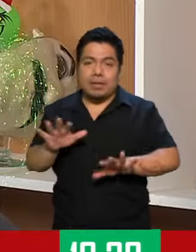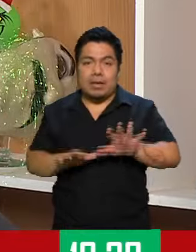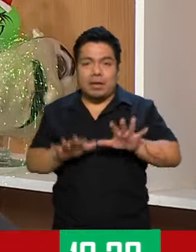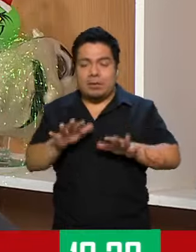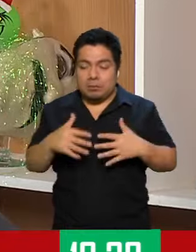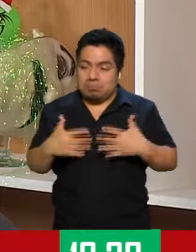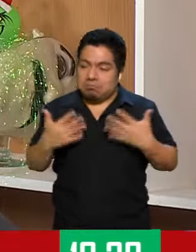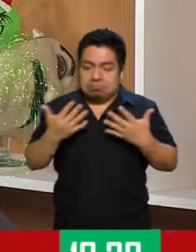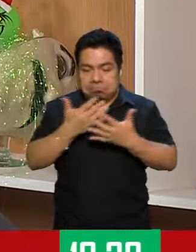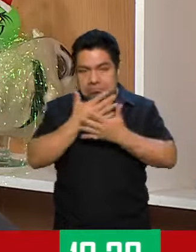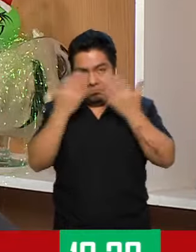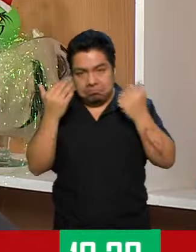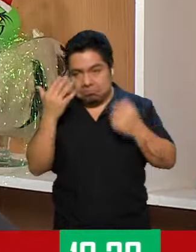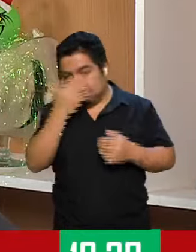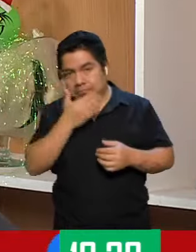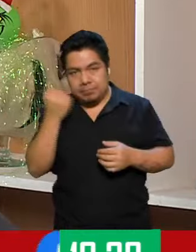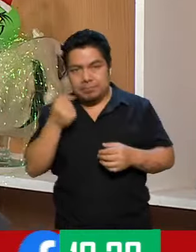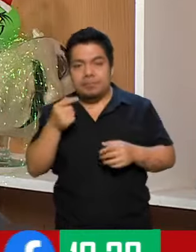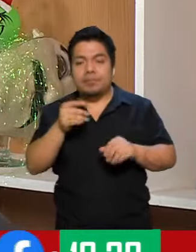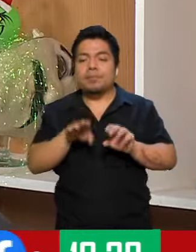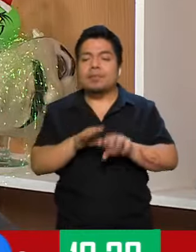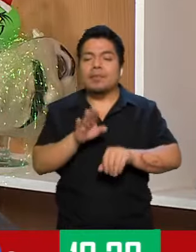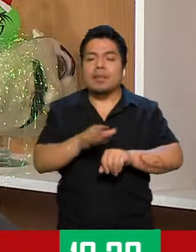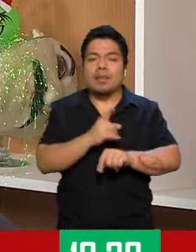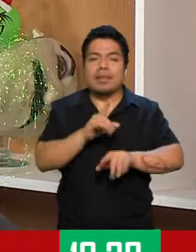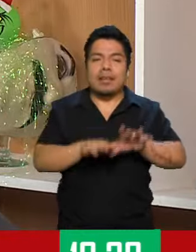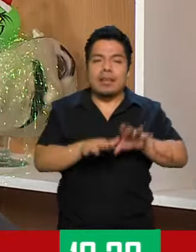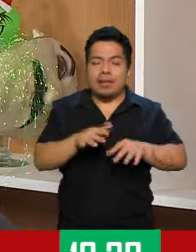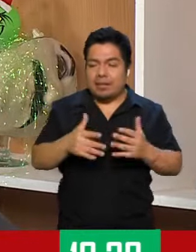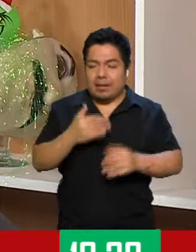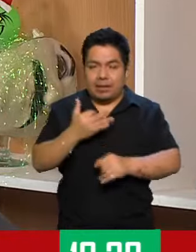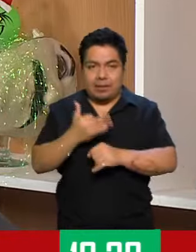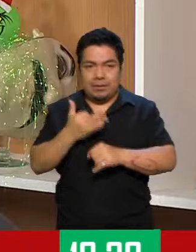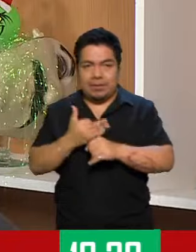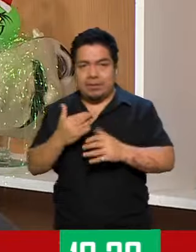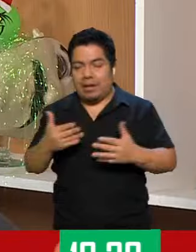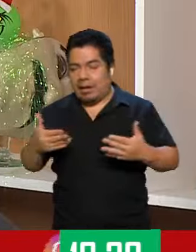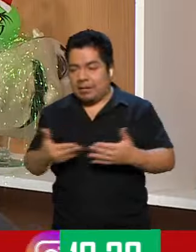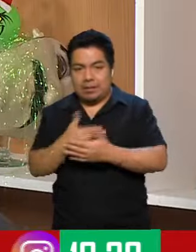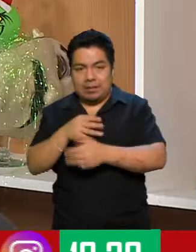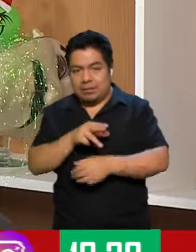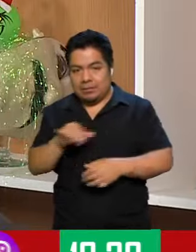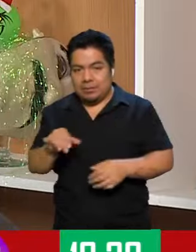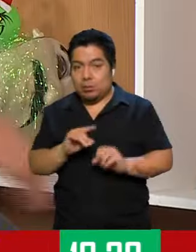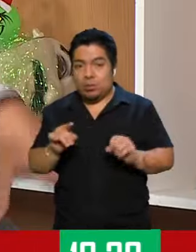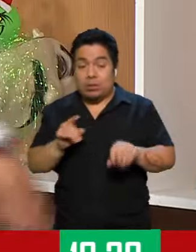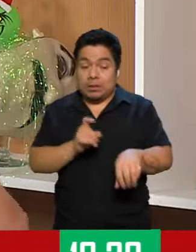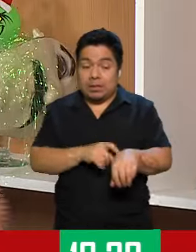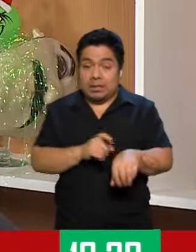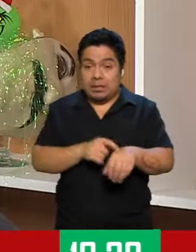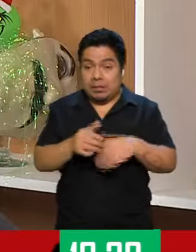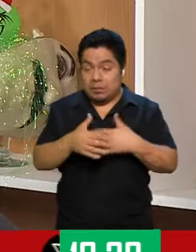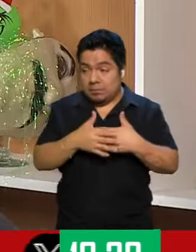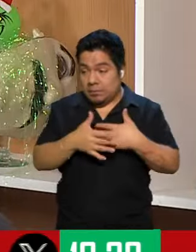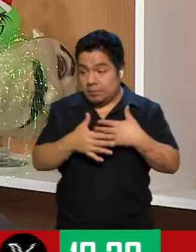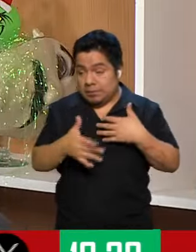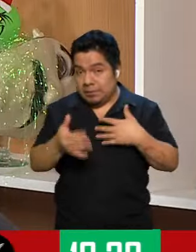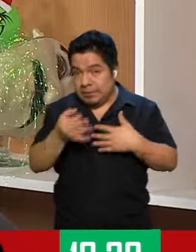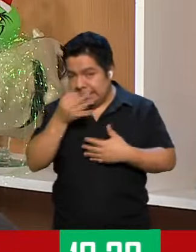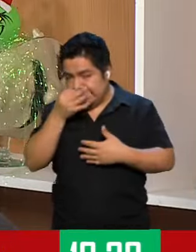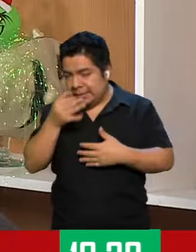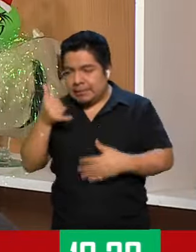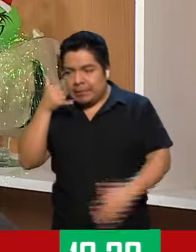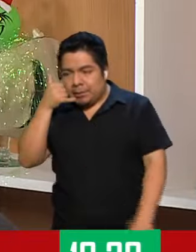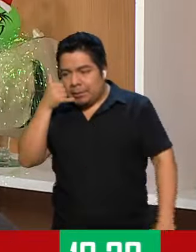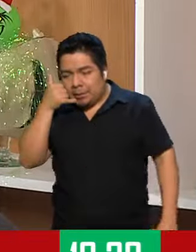cuenta. Bueno, sobre todo uno, ¿verdad? Sí. Que no nació así. Sí, sí, sí. No, pero además por el tiempo que estamos pasando pegados a este teléfono.